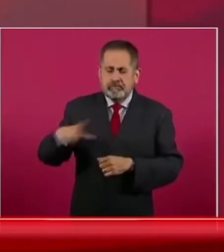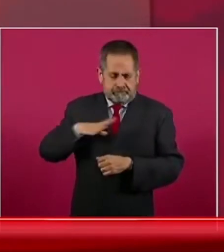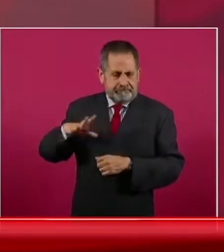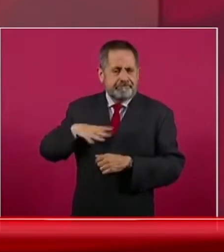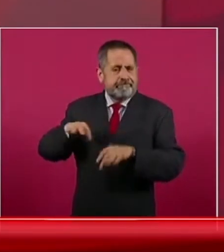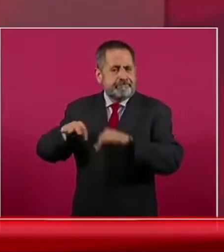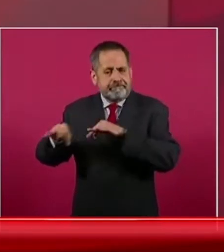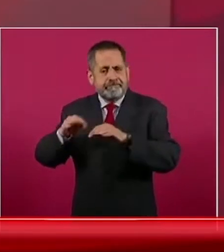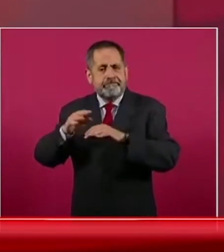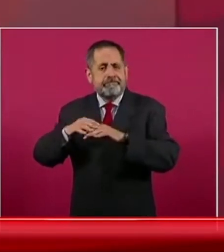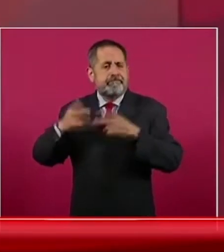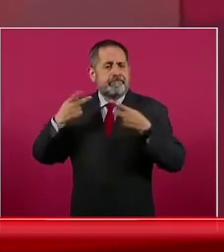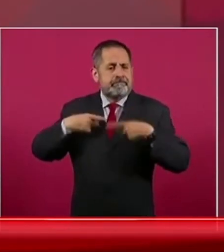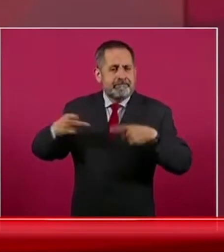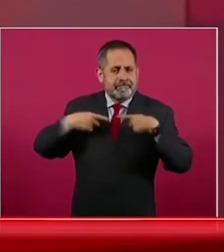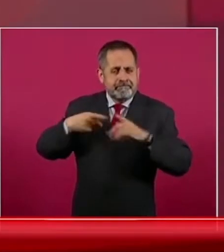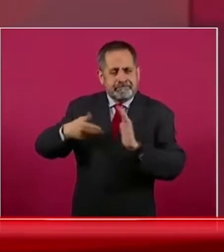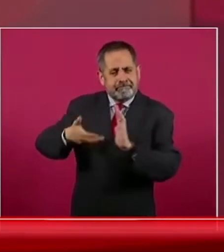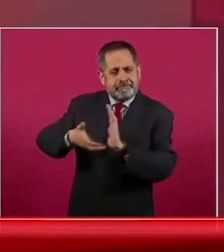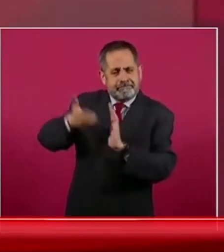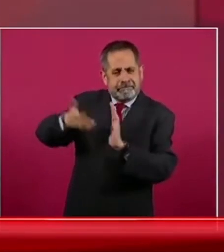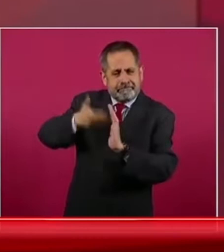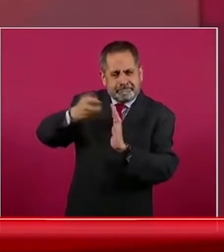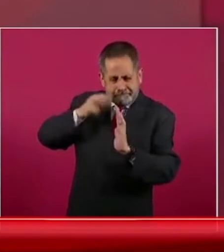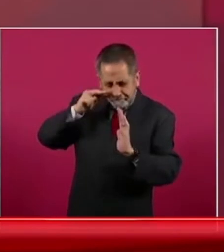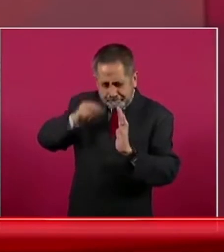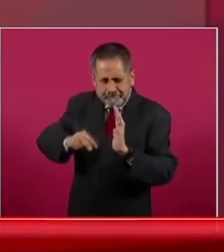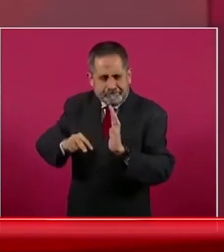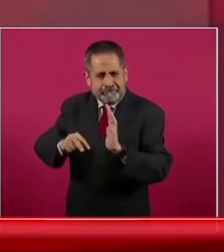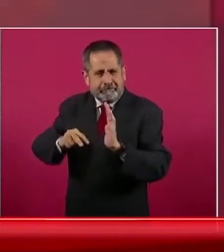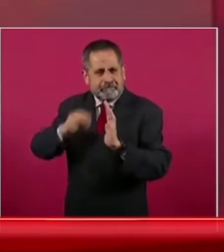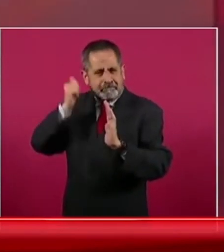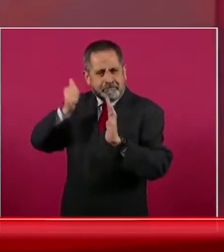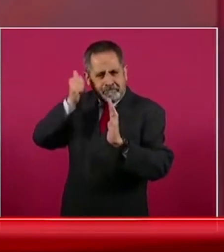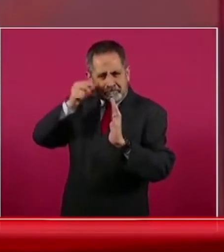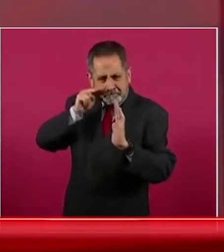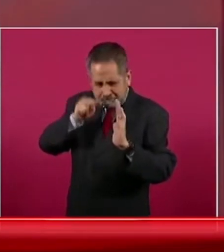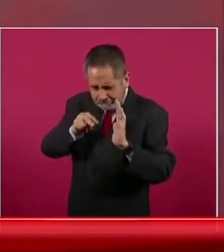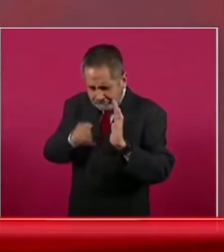arqueólogos, como 100 arqueólogos,